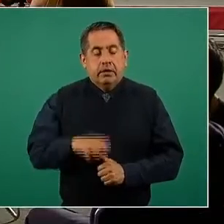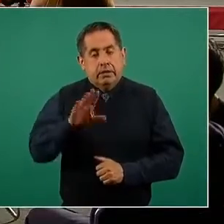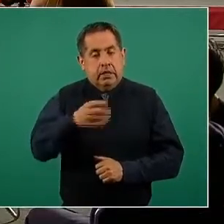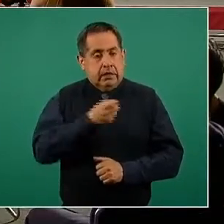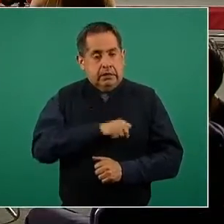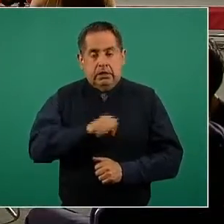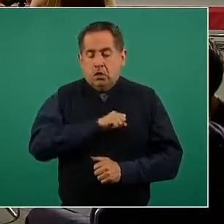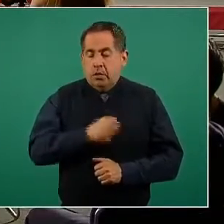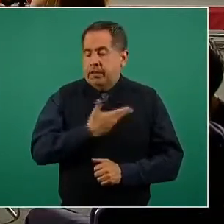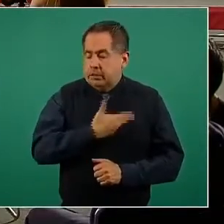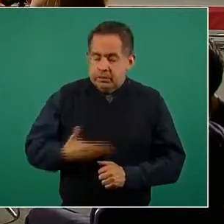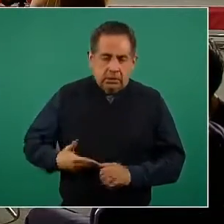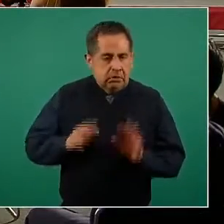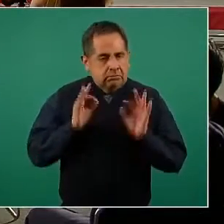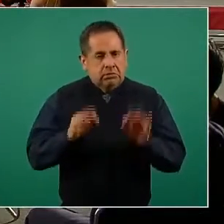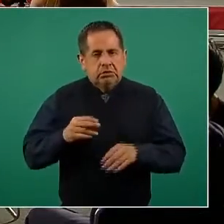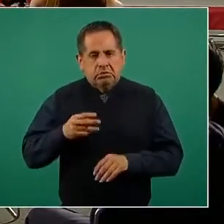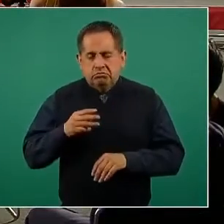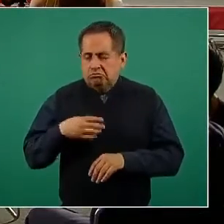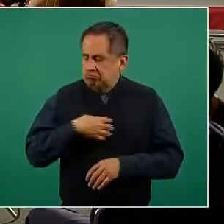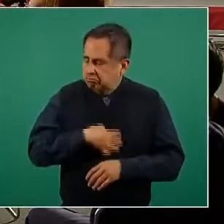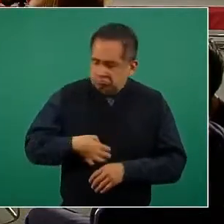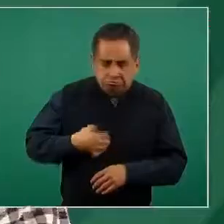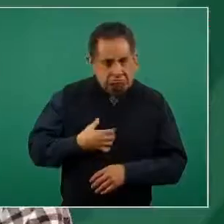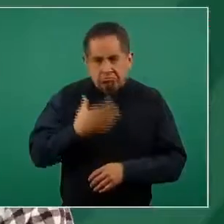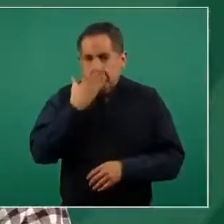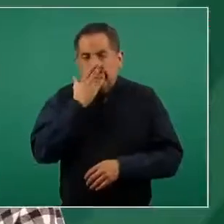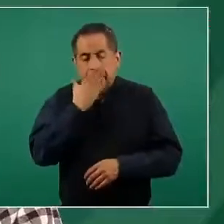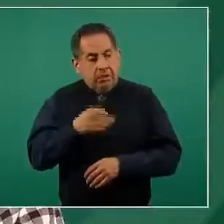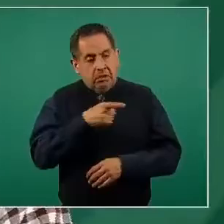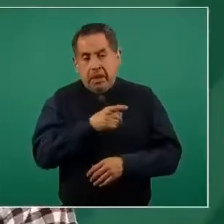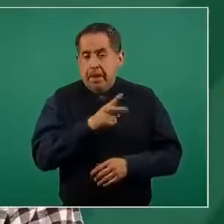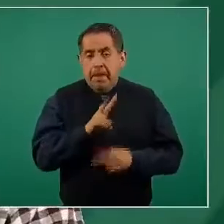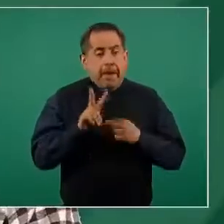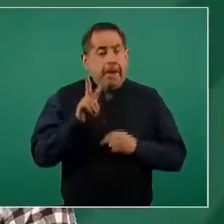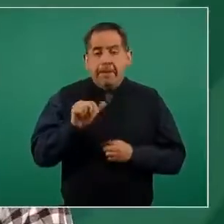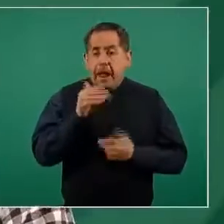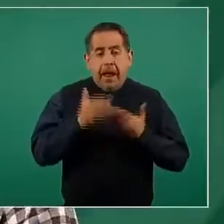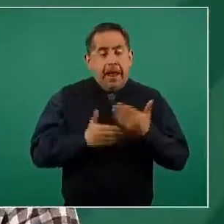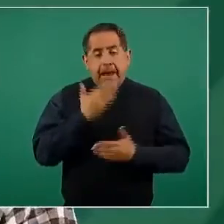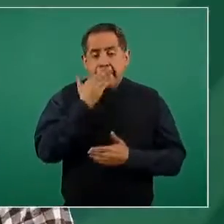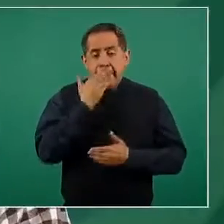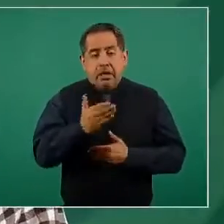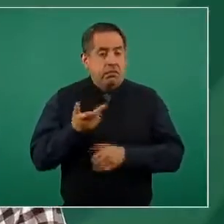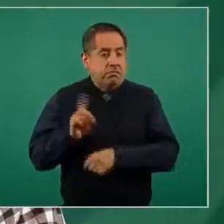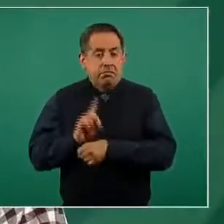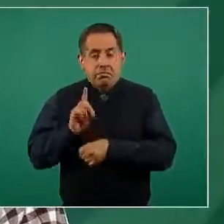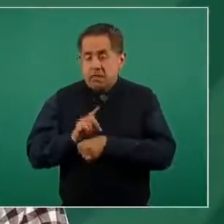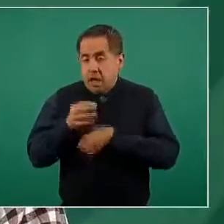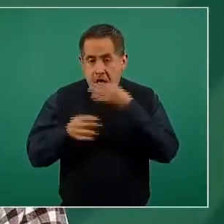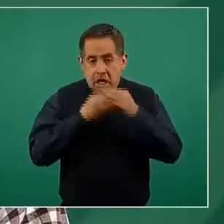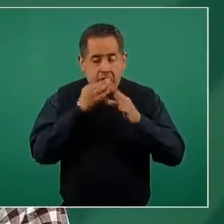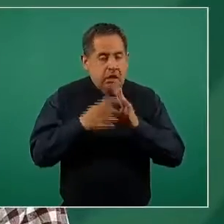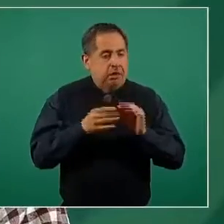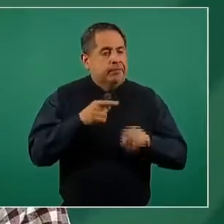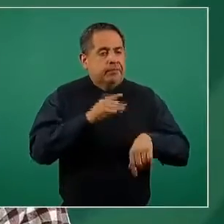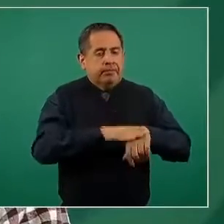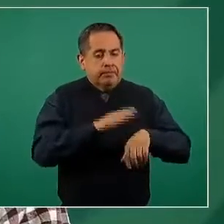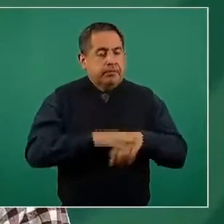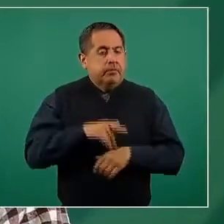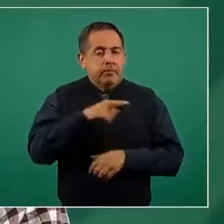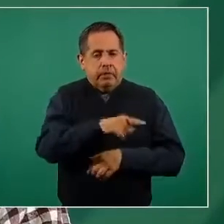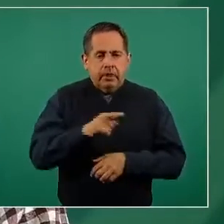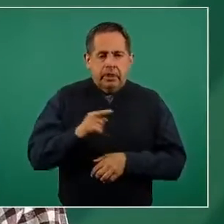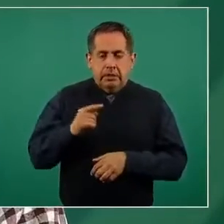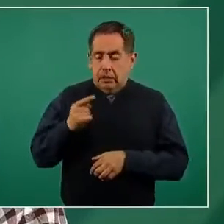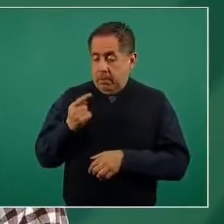presidente, estamos muy complacidos, muy contentos, ha ido muy bien, como hemos dicho todos los días. Tuvo